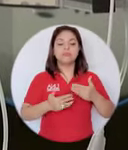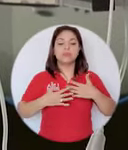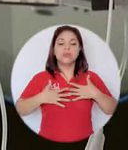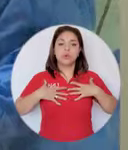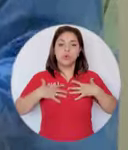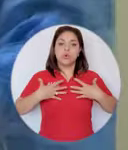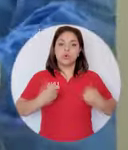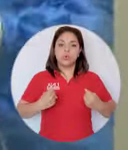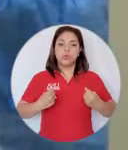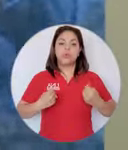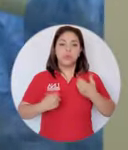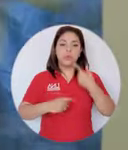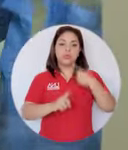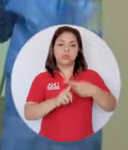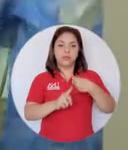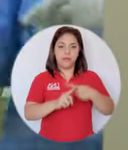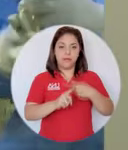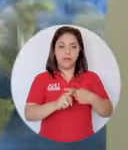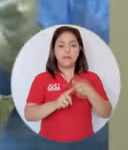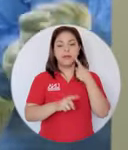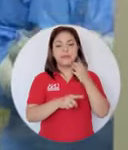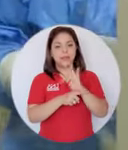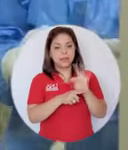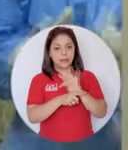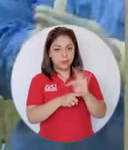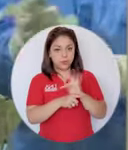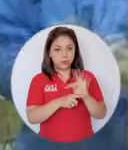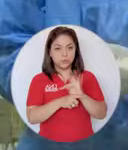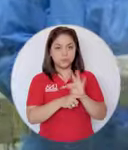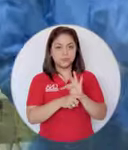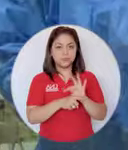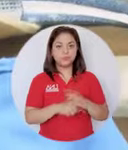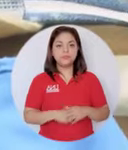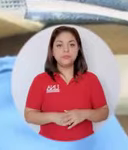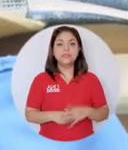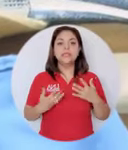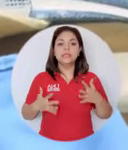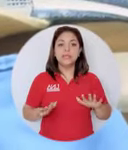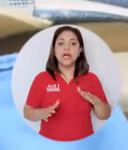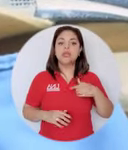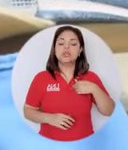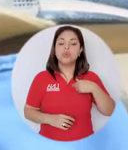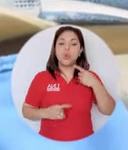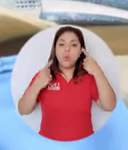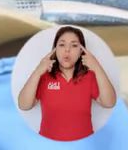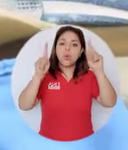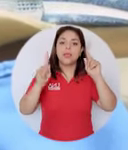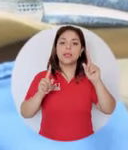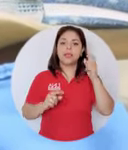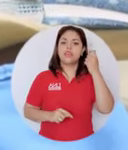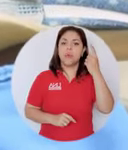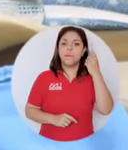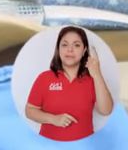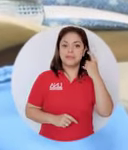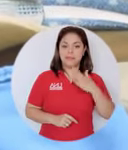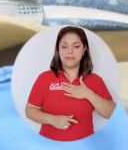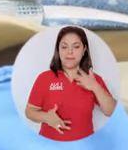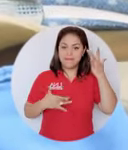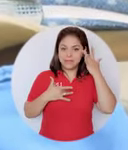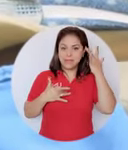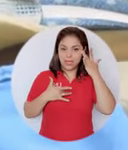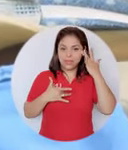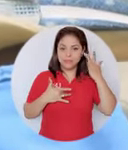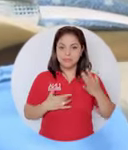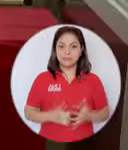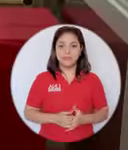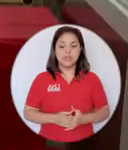ayudaron a generar una evolución positiva en cuanto al tratamiento y la comprensión de mi enfermedad, ¿de